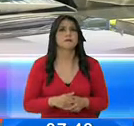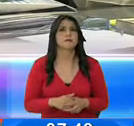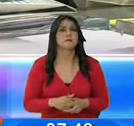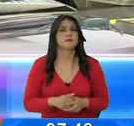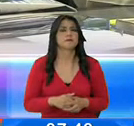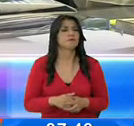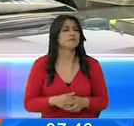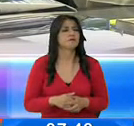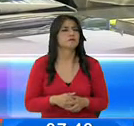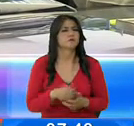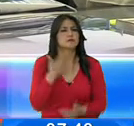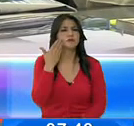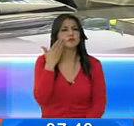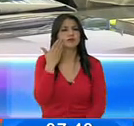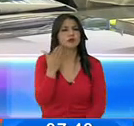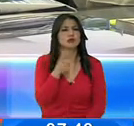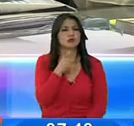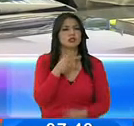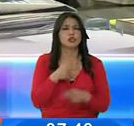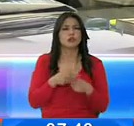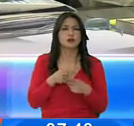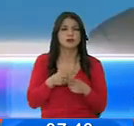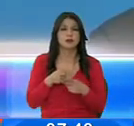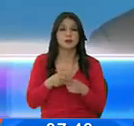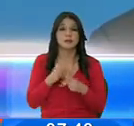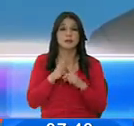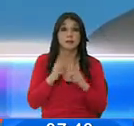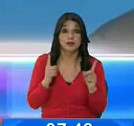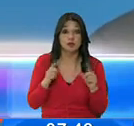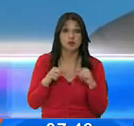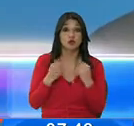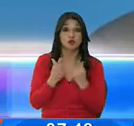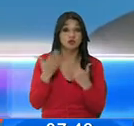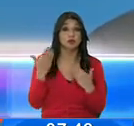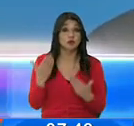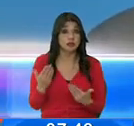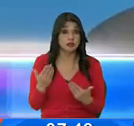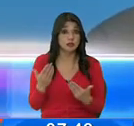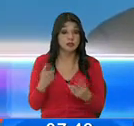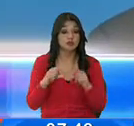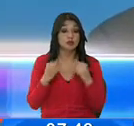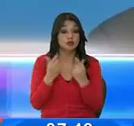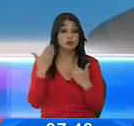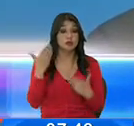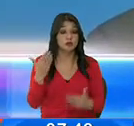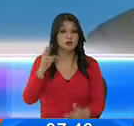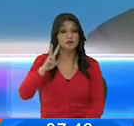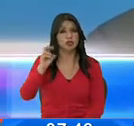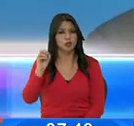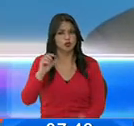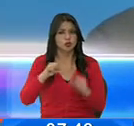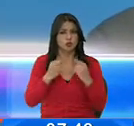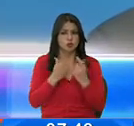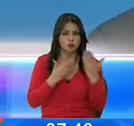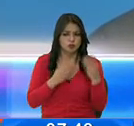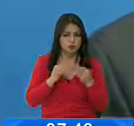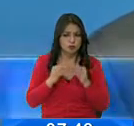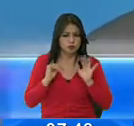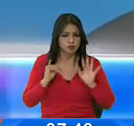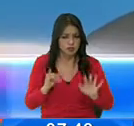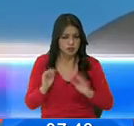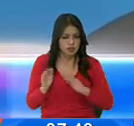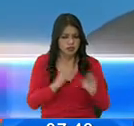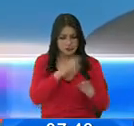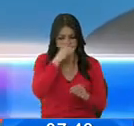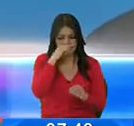yo no sé exactamente los nombres pero mi movimiento político voto a favor del movimiento creo los socios externos se abstuvieron revolución ciudadana